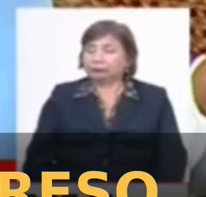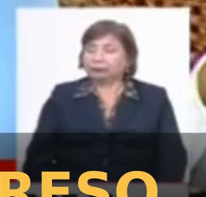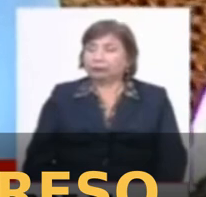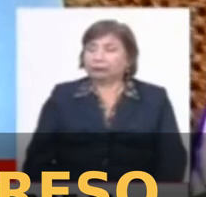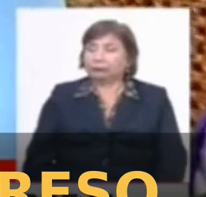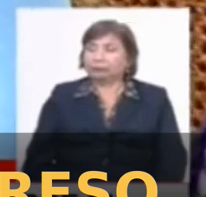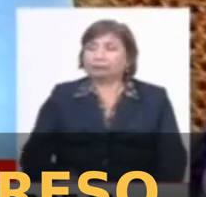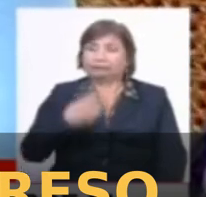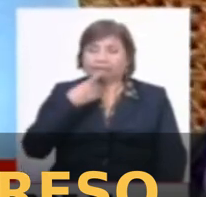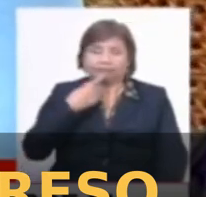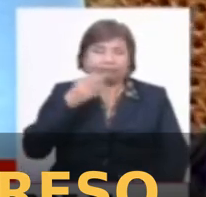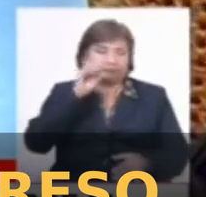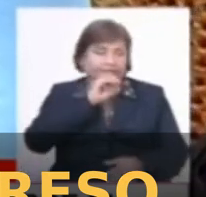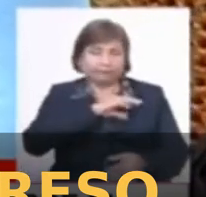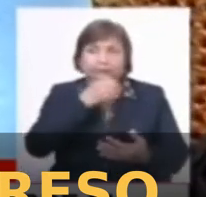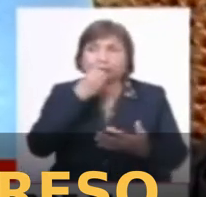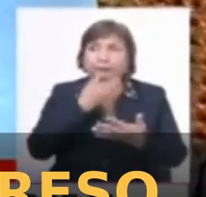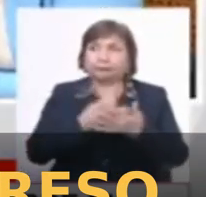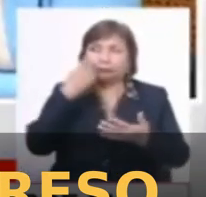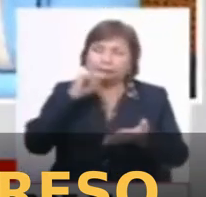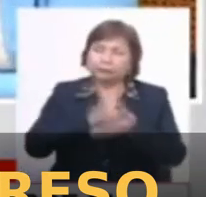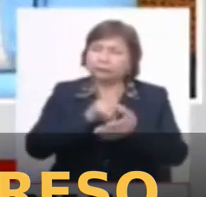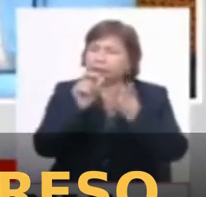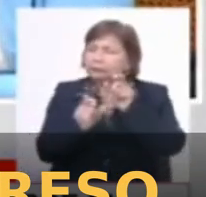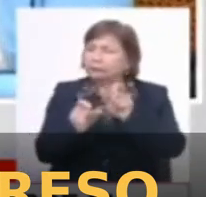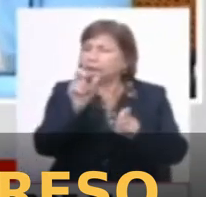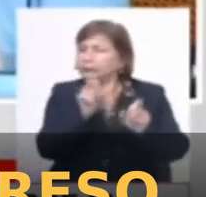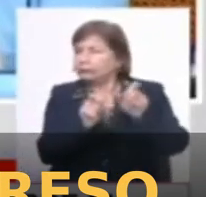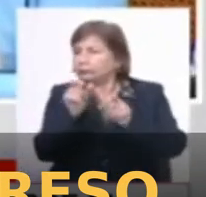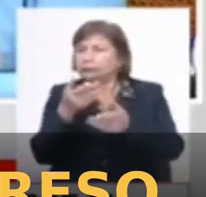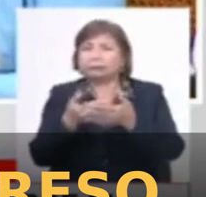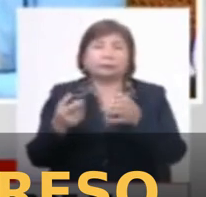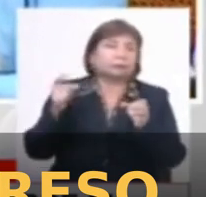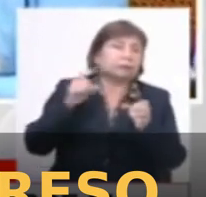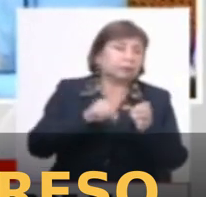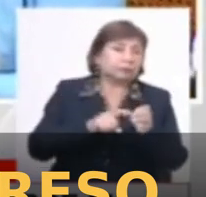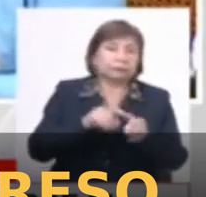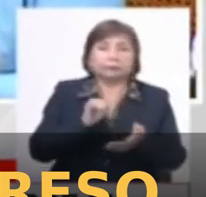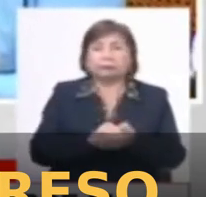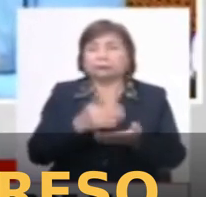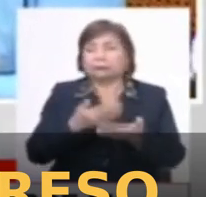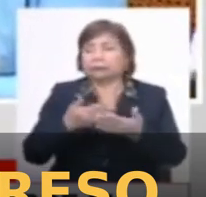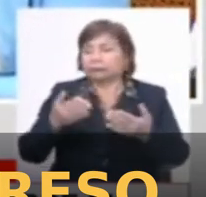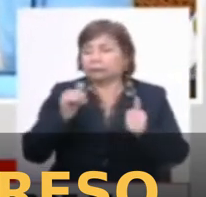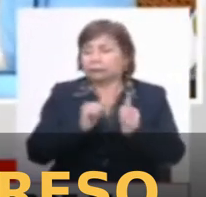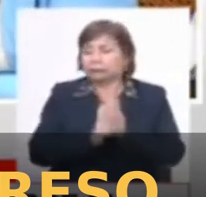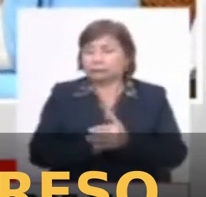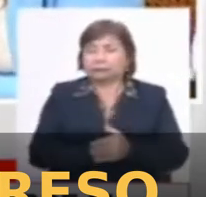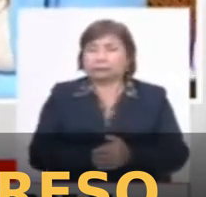De beneficios para ciertos personajes, incluyendo, como bien lo ha manifestado